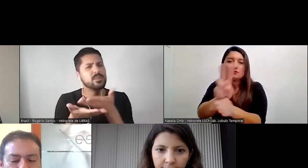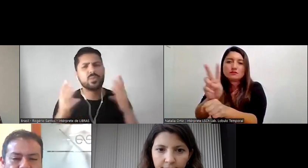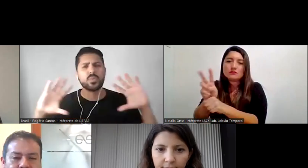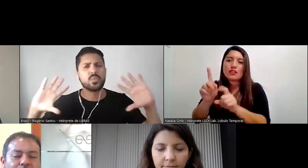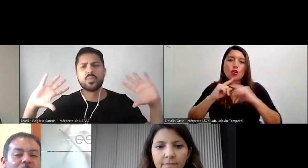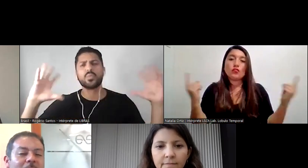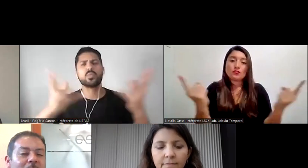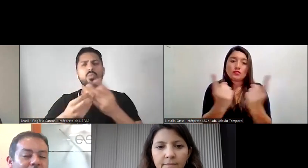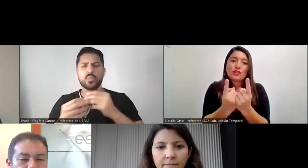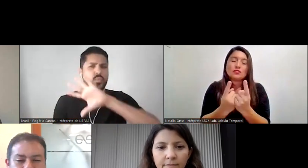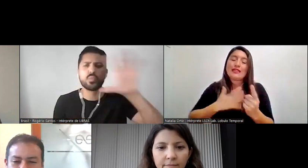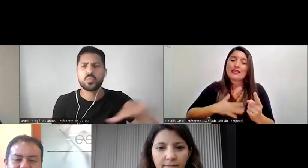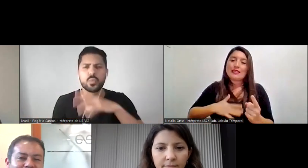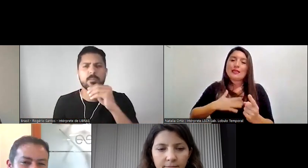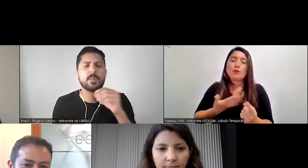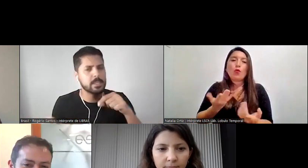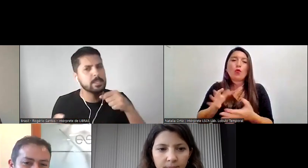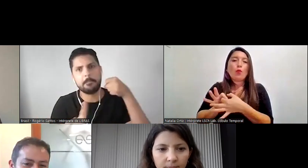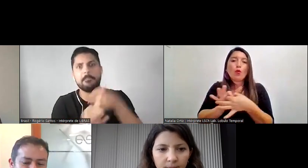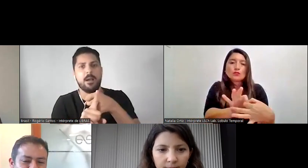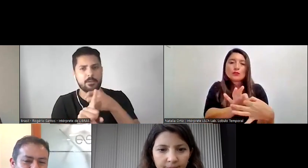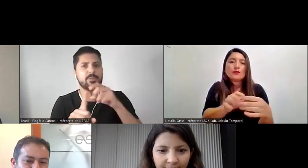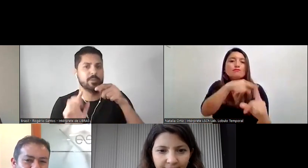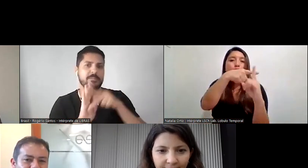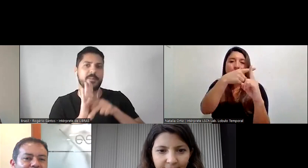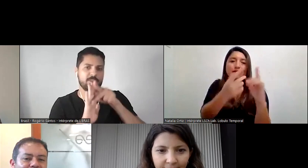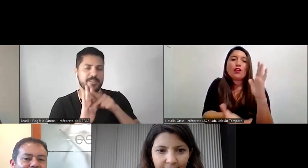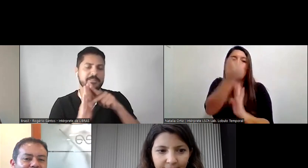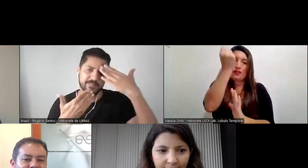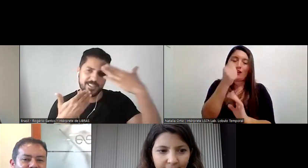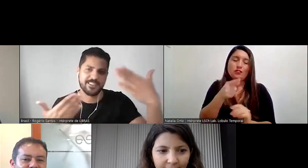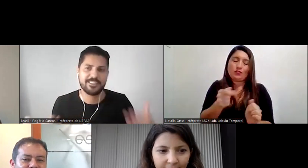y el impacto que esperamos que tenga esta propuesta. Muchas gracias.